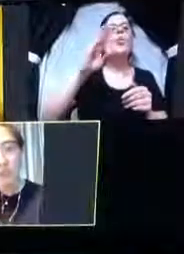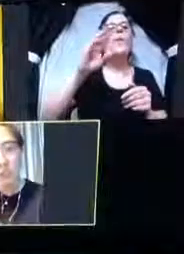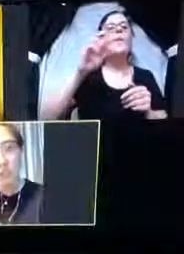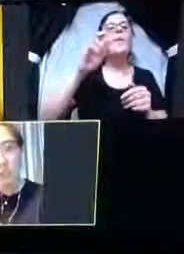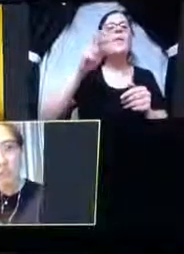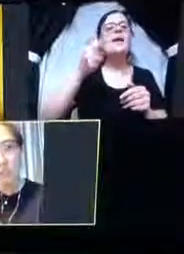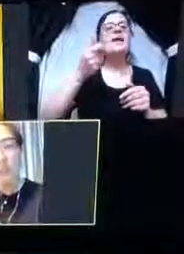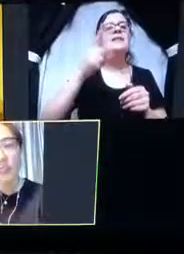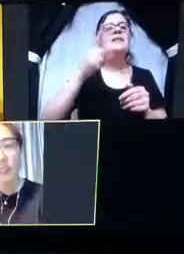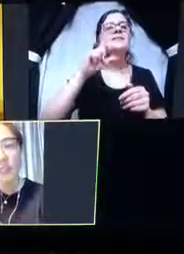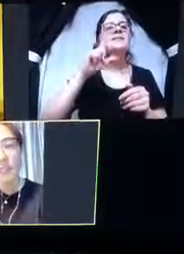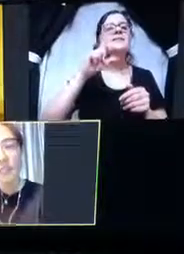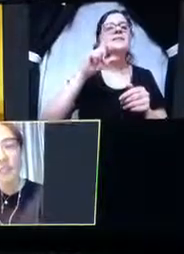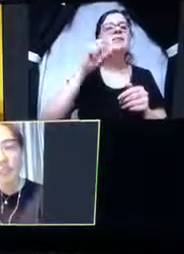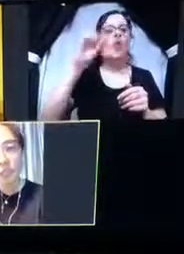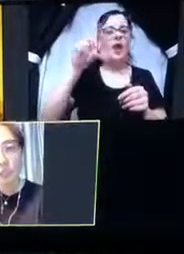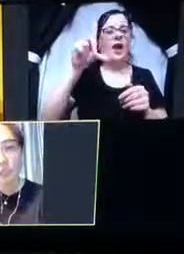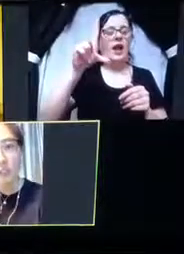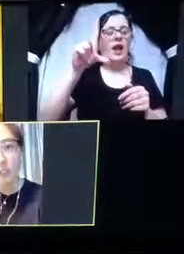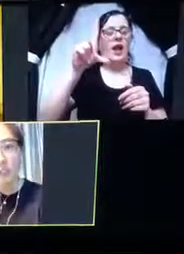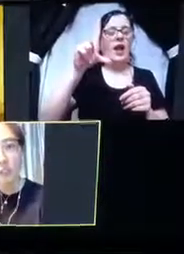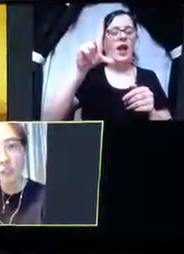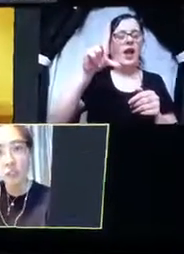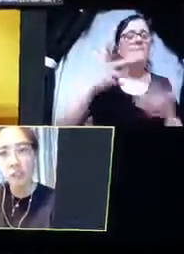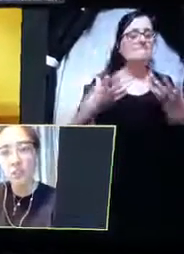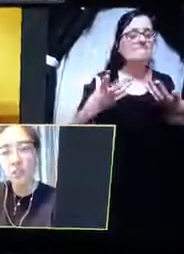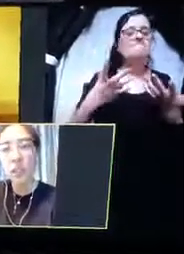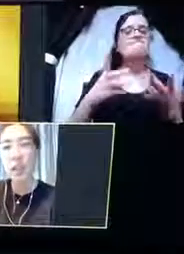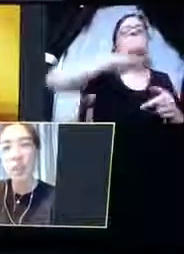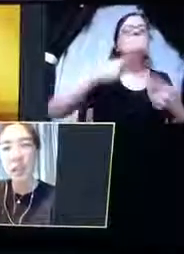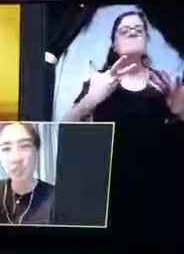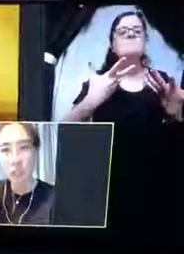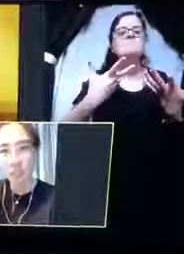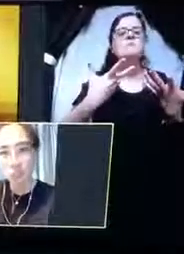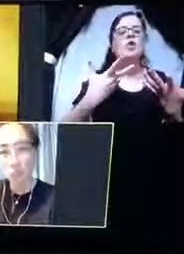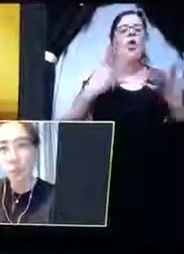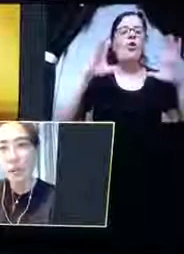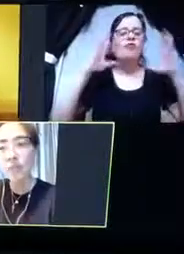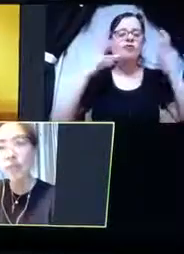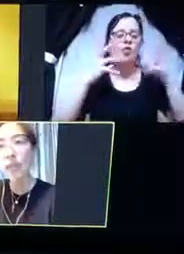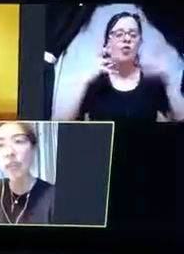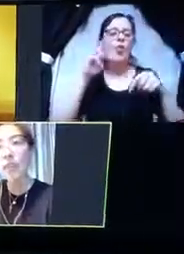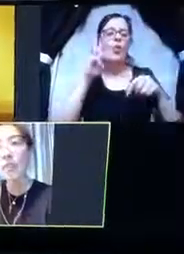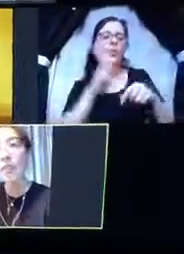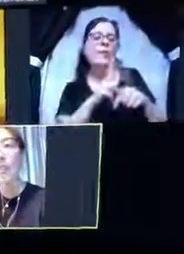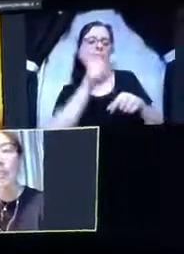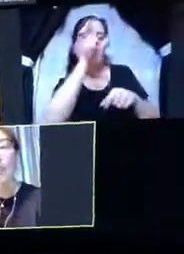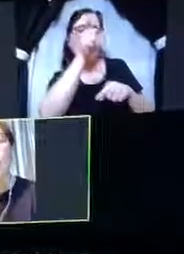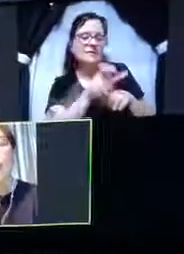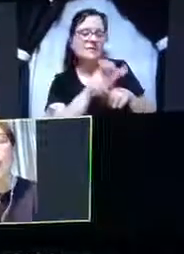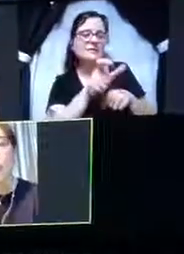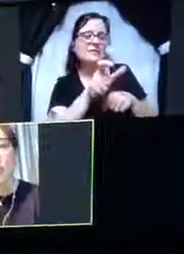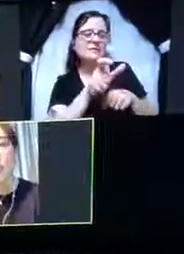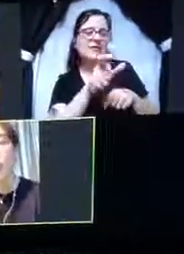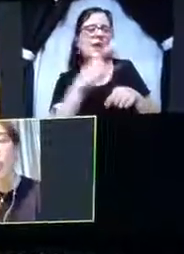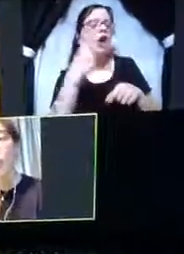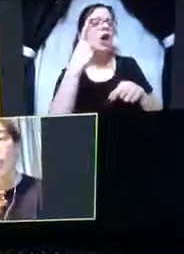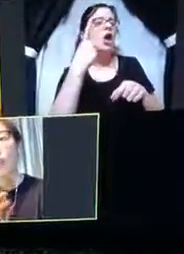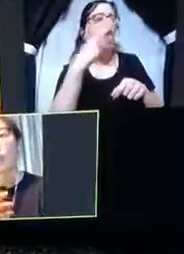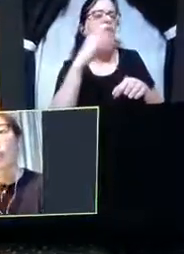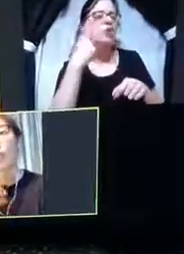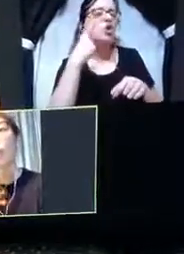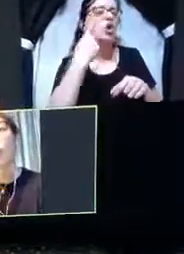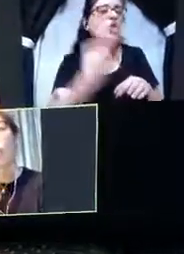ver dónde está ese órgano que está lesionado, cuáles son las estructuras lesionadas, y toda esa